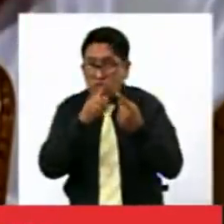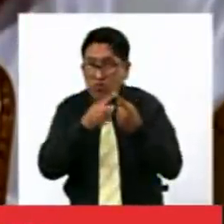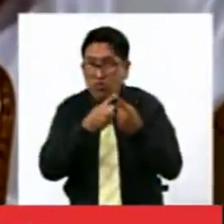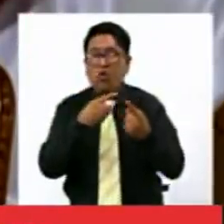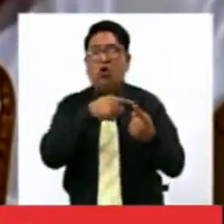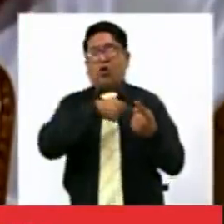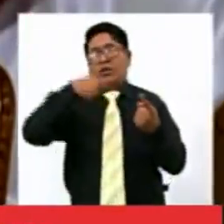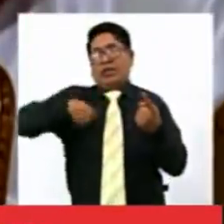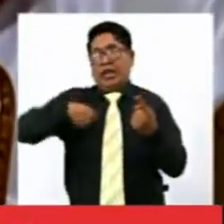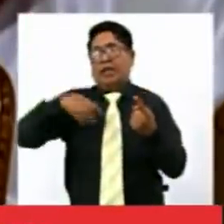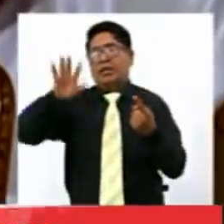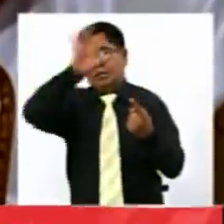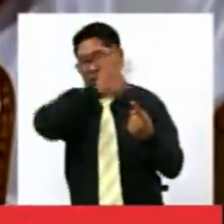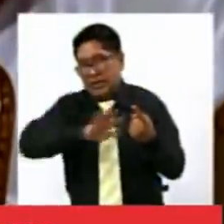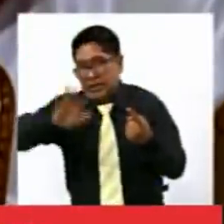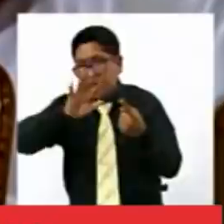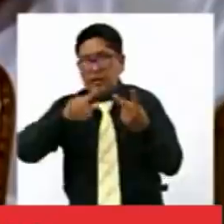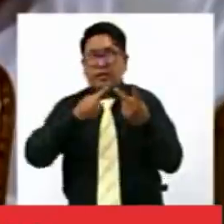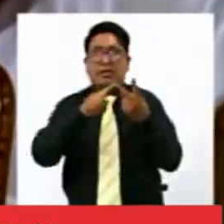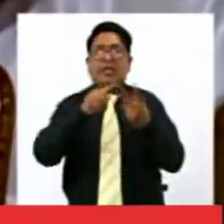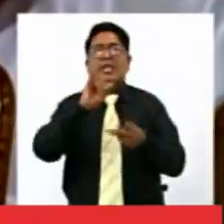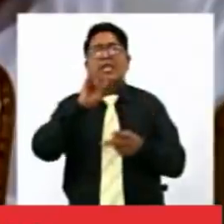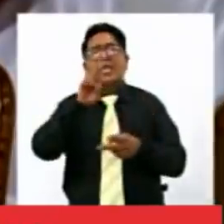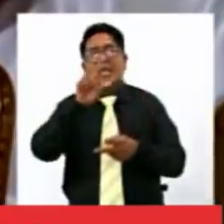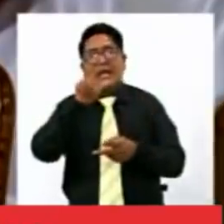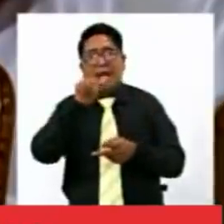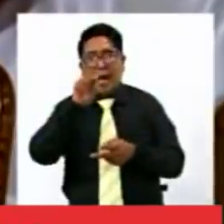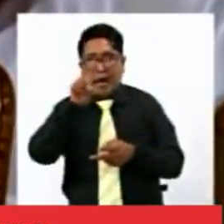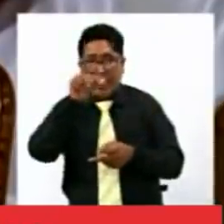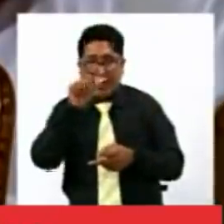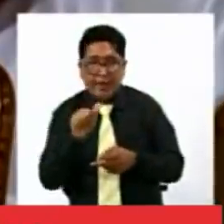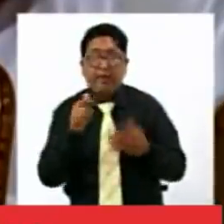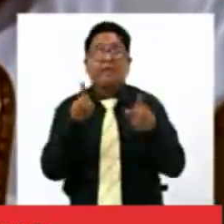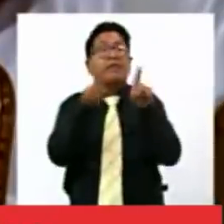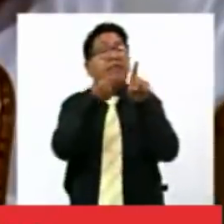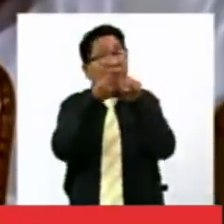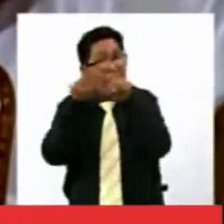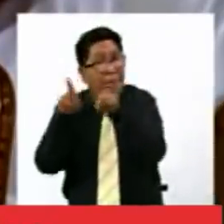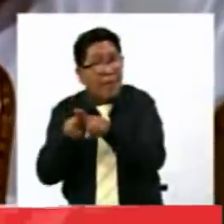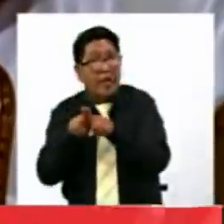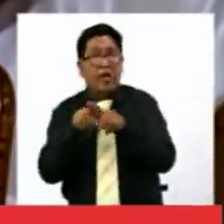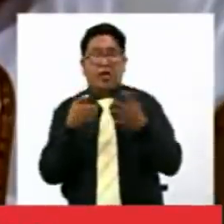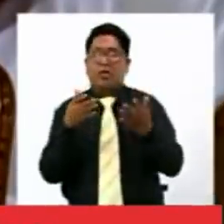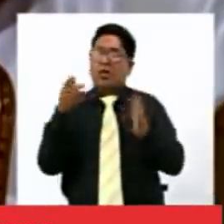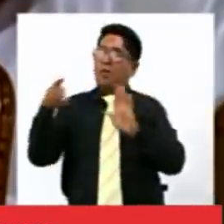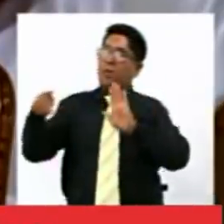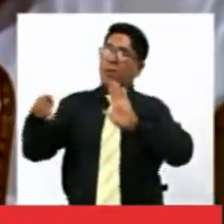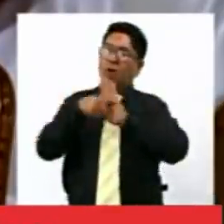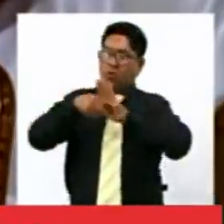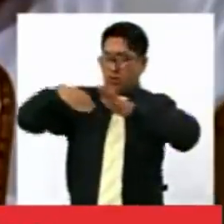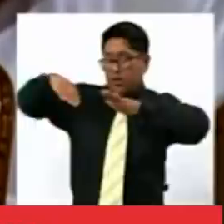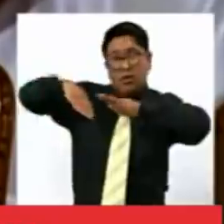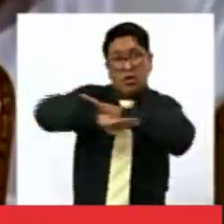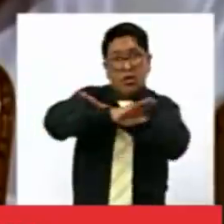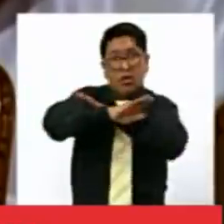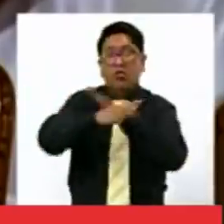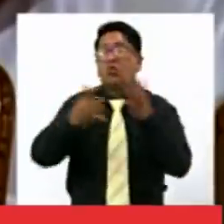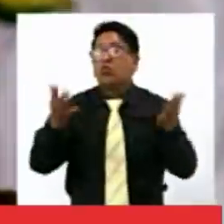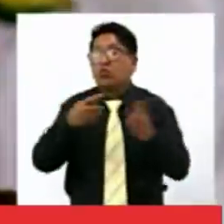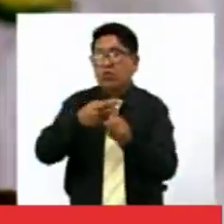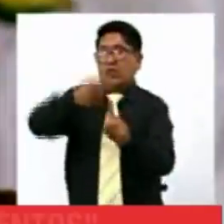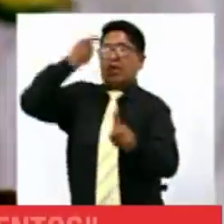más reino unido e irlanda al mismo tiempo se prohíbe la entrada de viajeros que vengan de